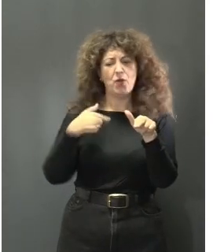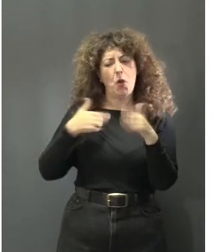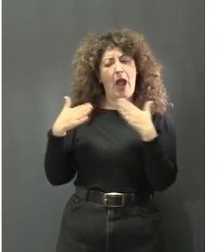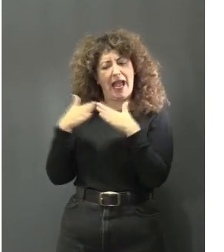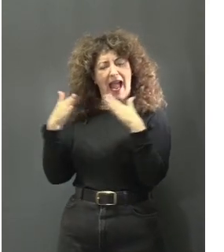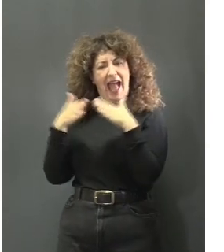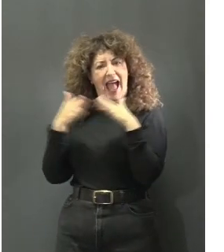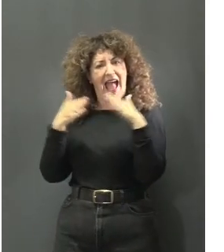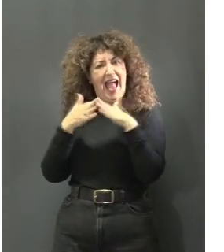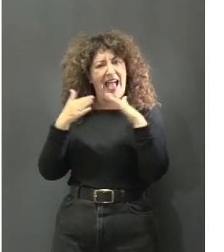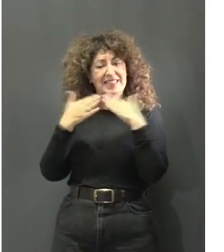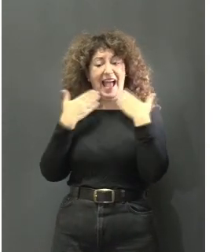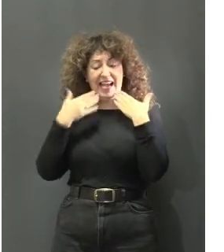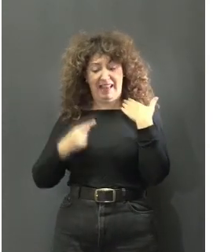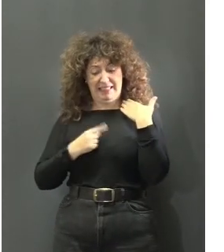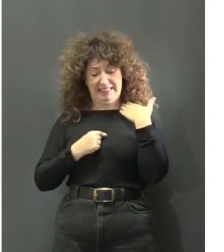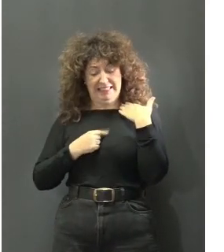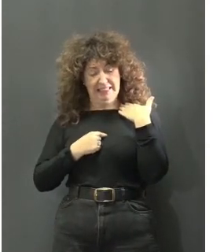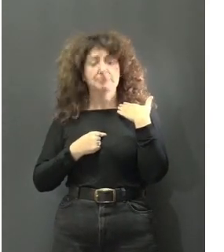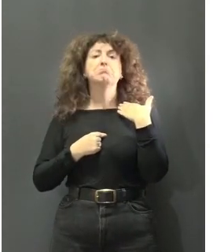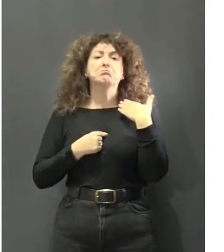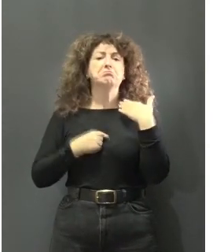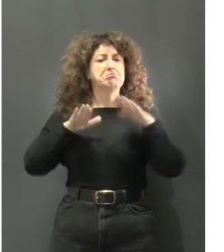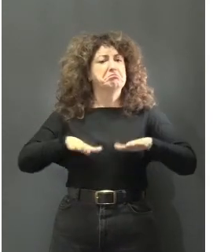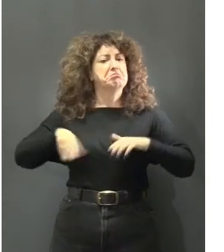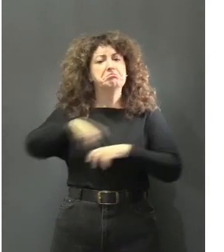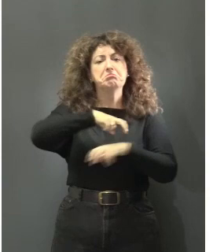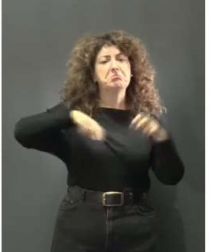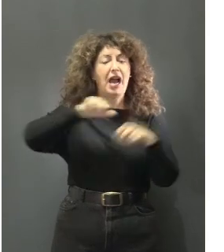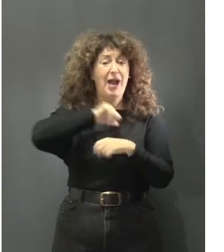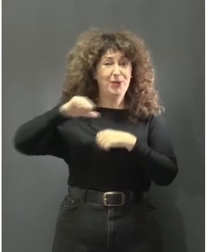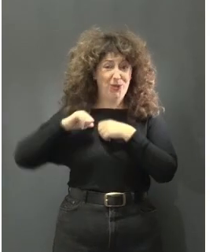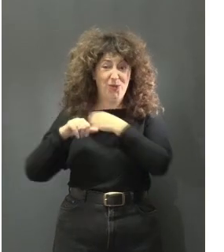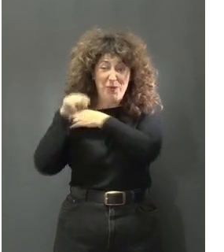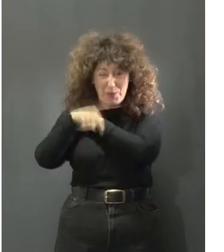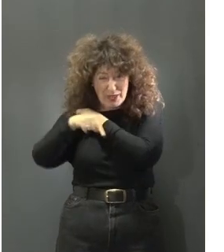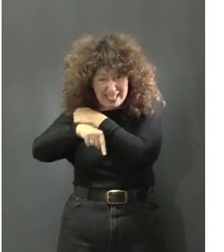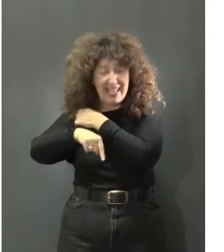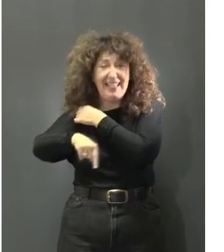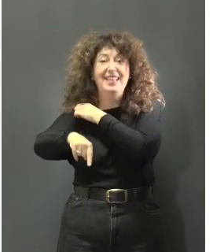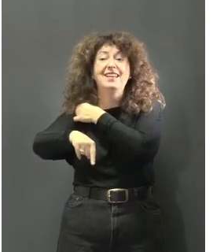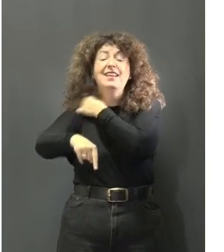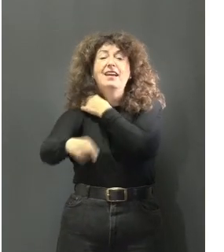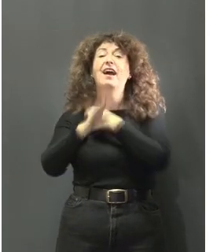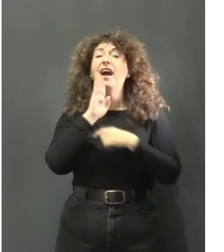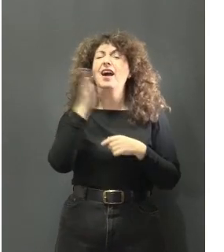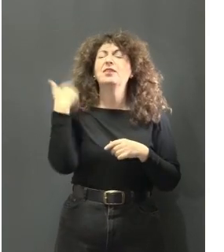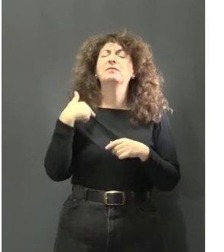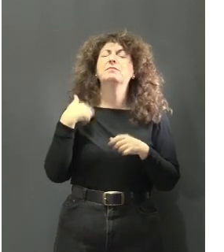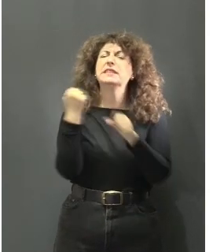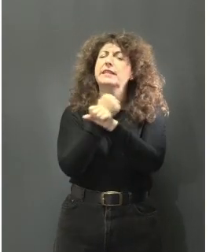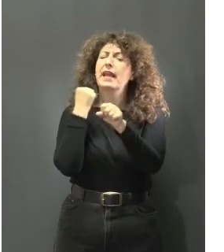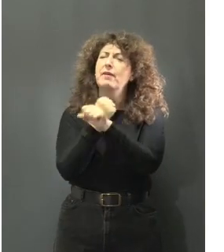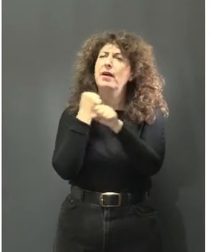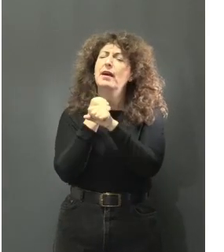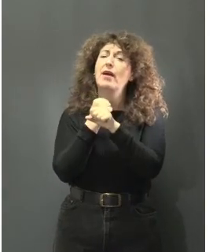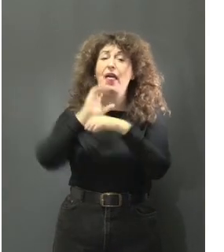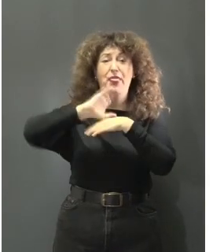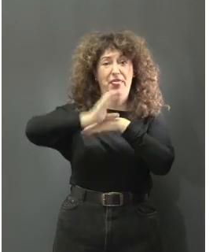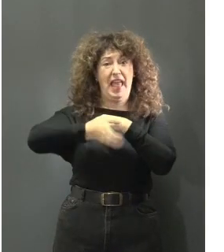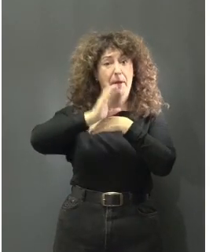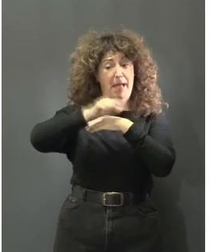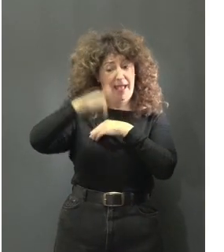su propio domicilio. Pues dentro de la teleasistencia, por ejemplo, cuando estábamos trabajando, que en el CEAPAT